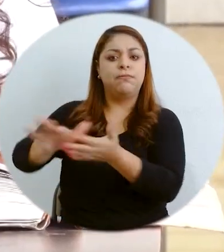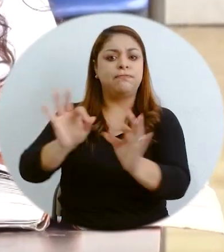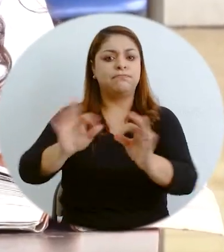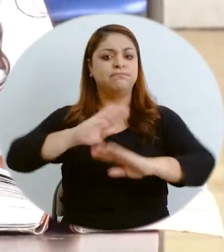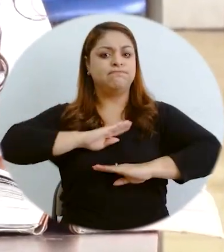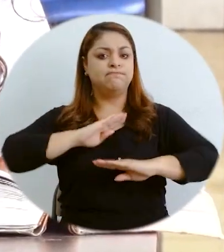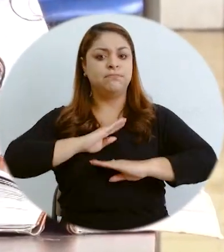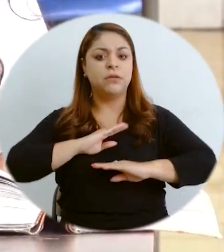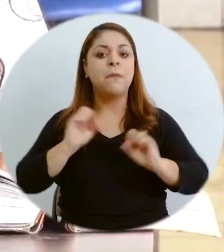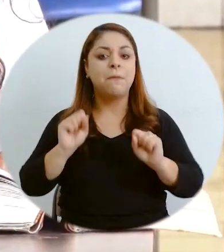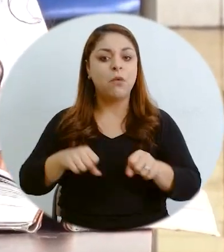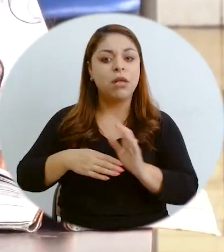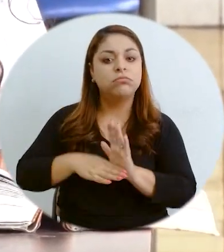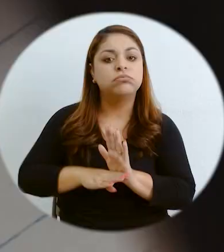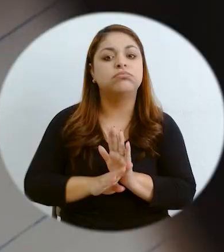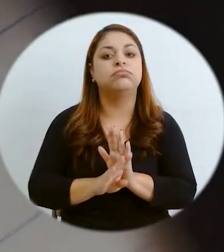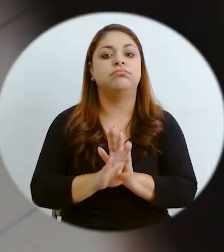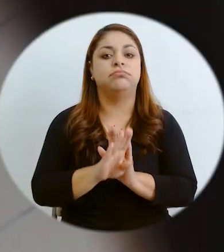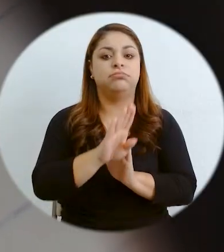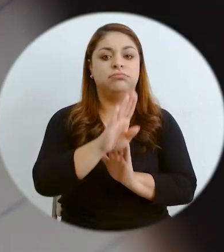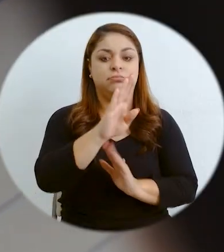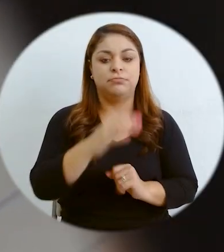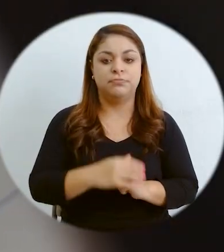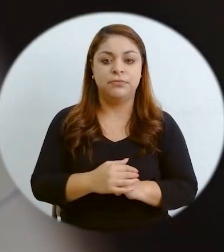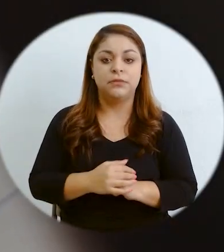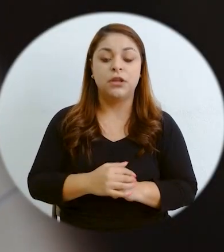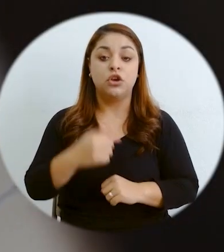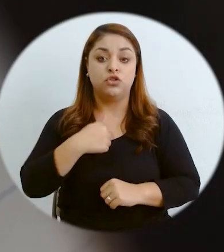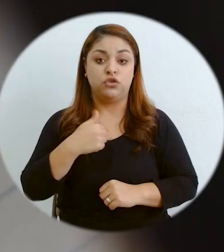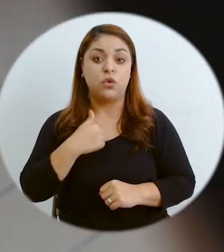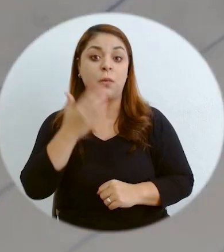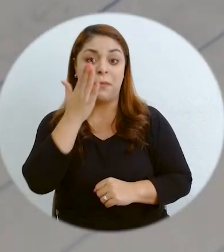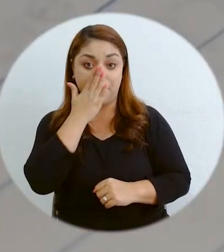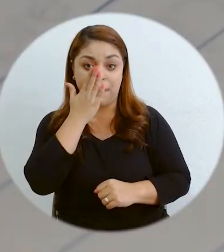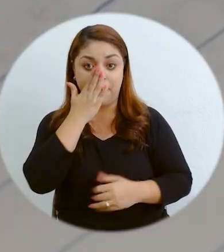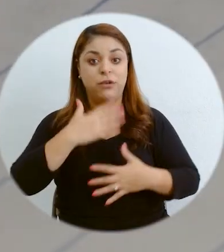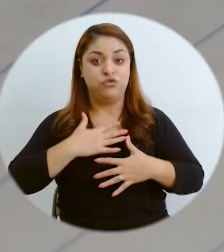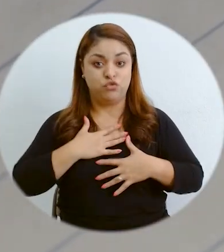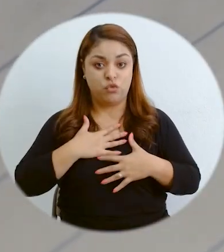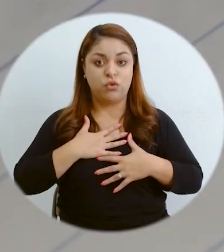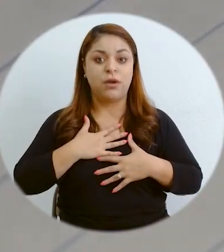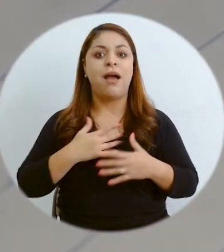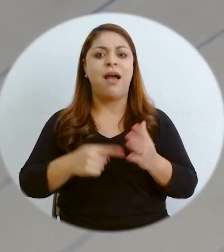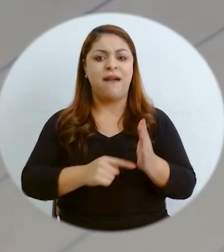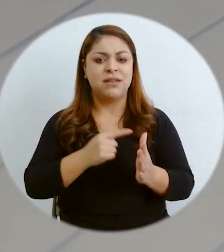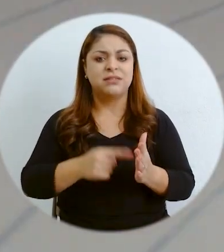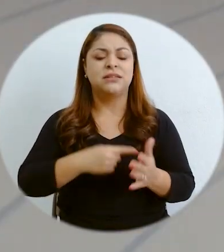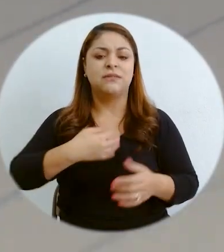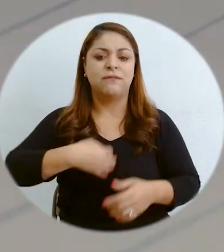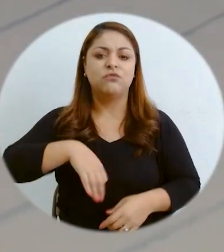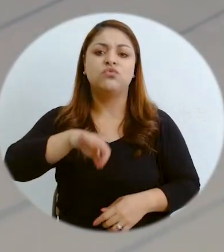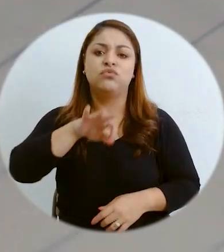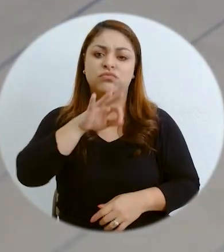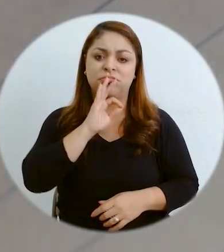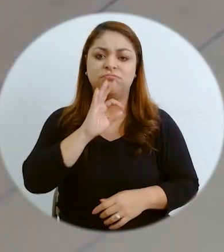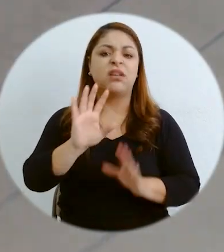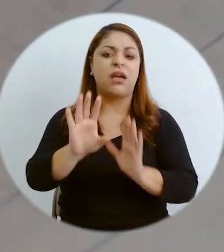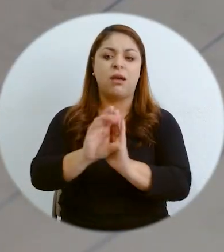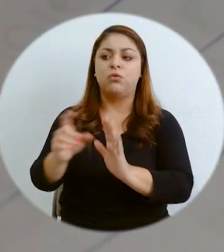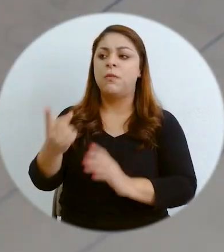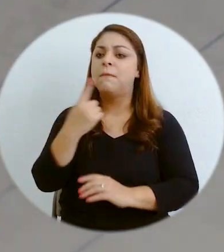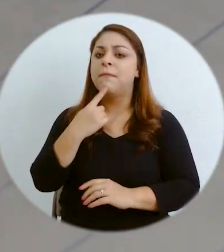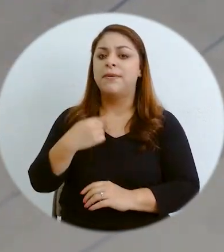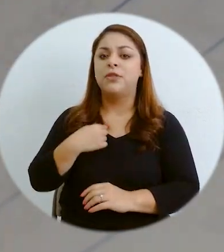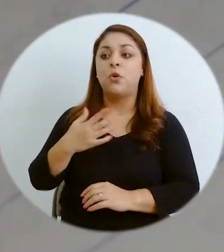poder ir saliendo de la crisis. Como madre de familia, a veces es muy frustrante ver cuando mi hijo